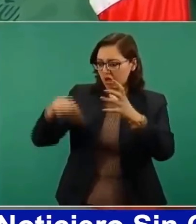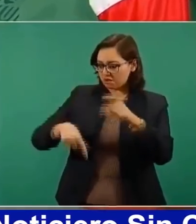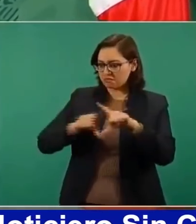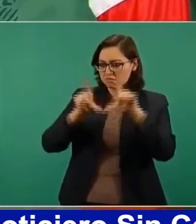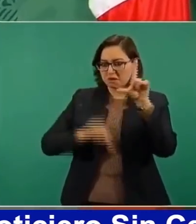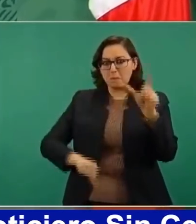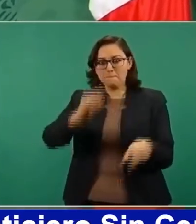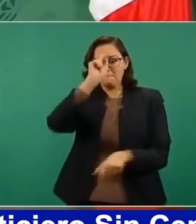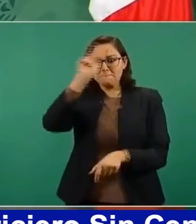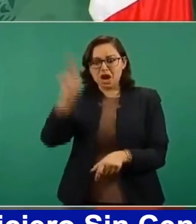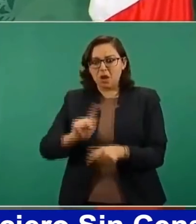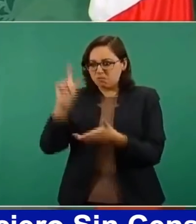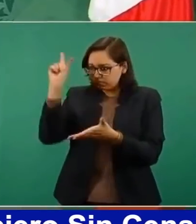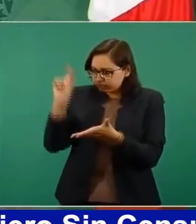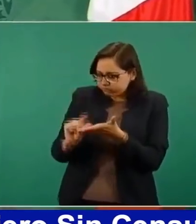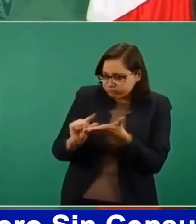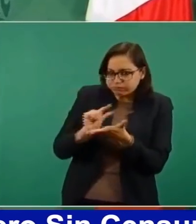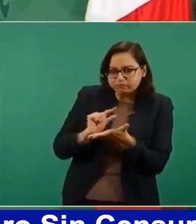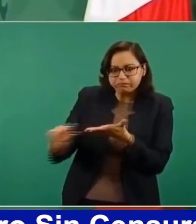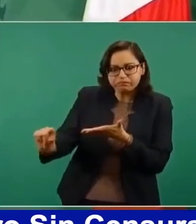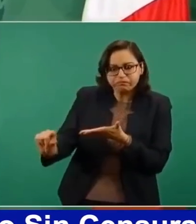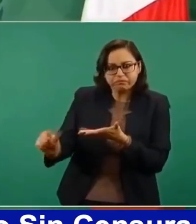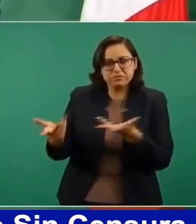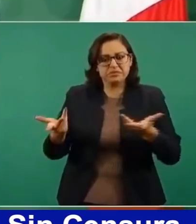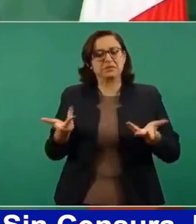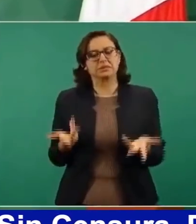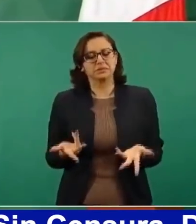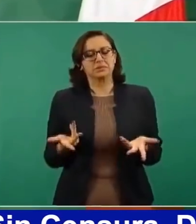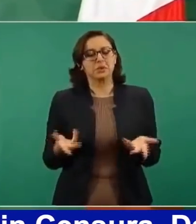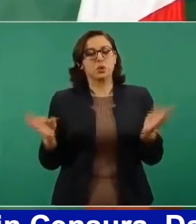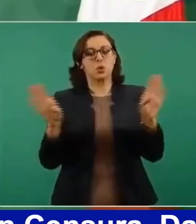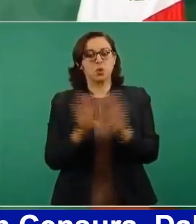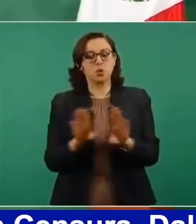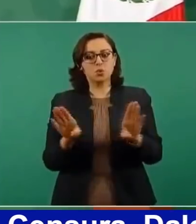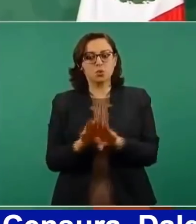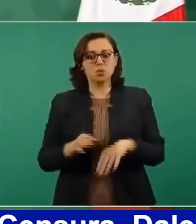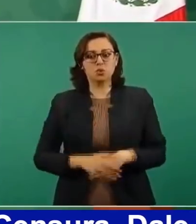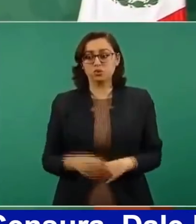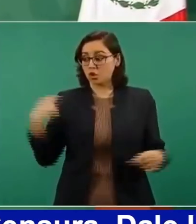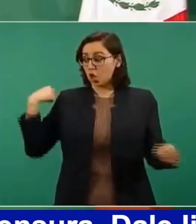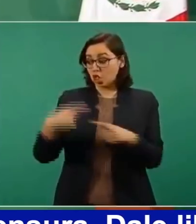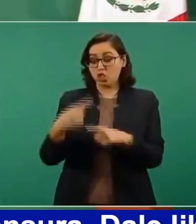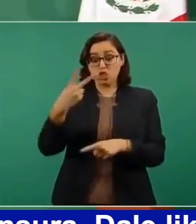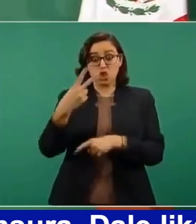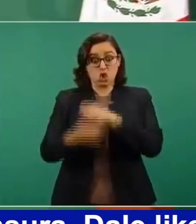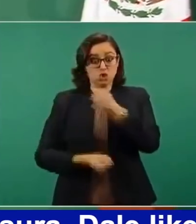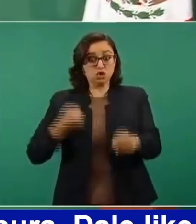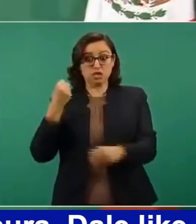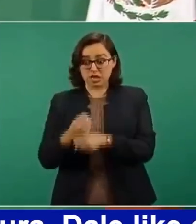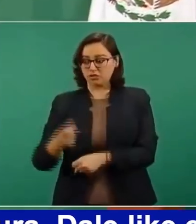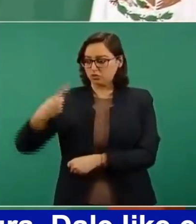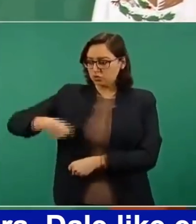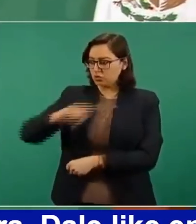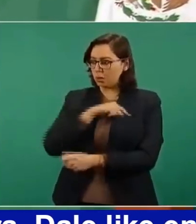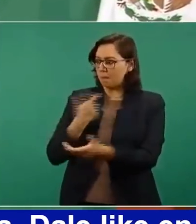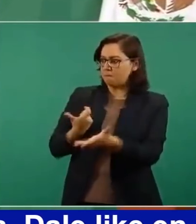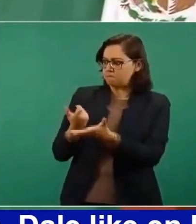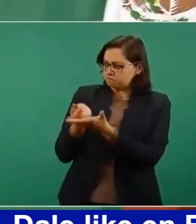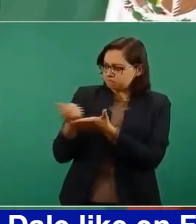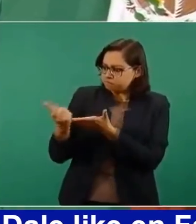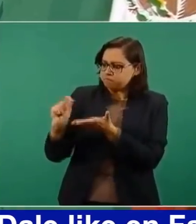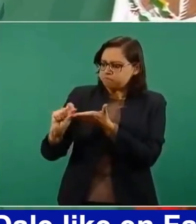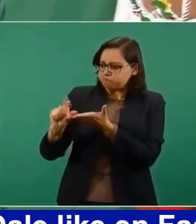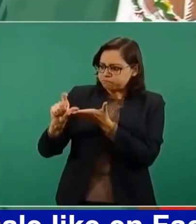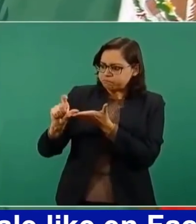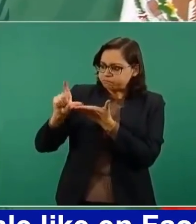vergüenza que esté más bajo, con todo lo que hemos aumentado el salario, está más bajo que en Guatemala, que en El